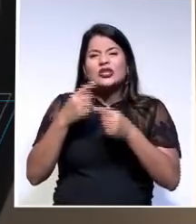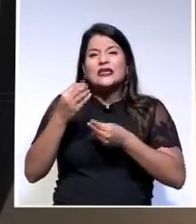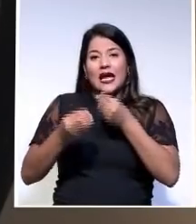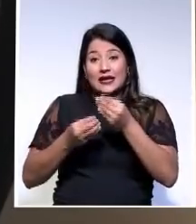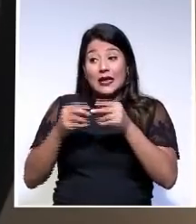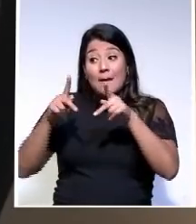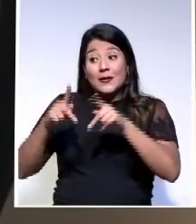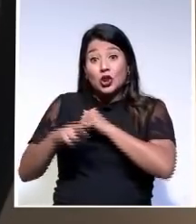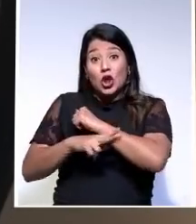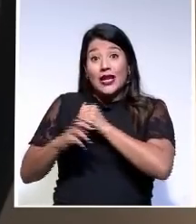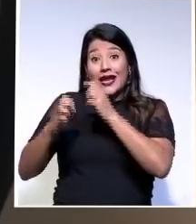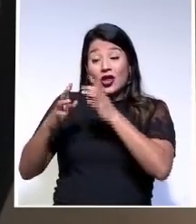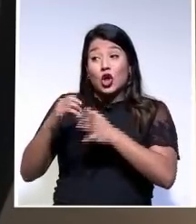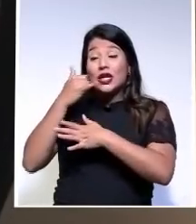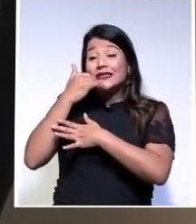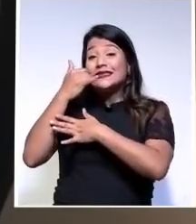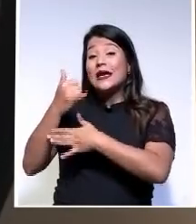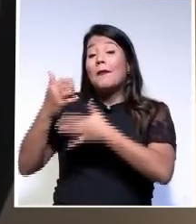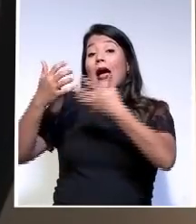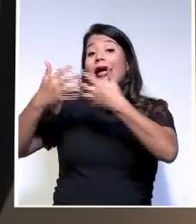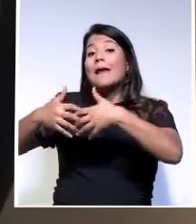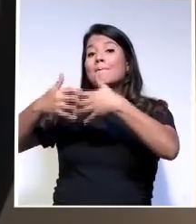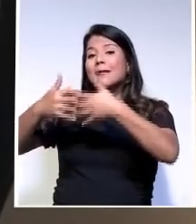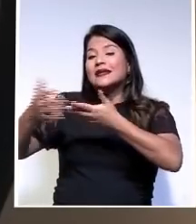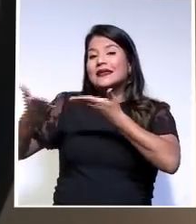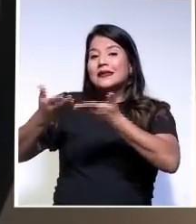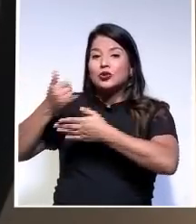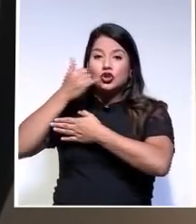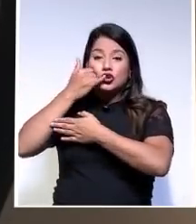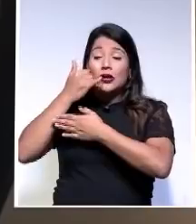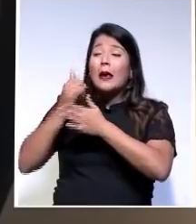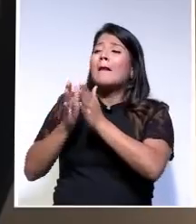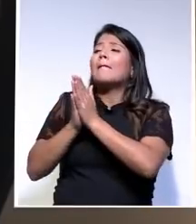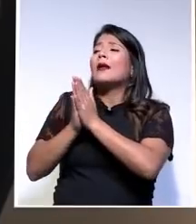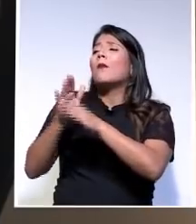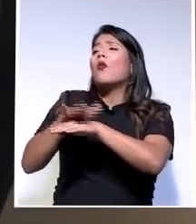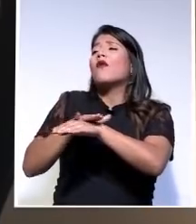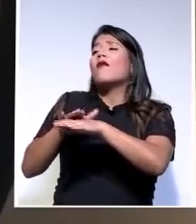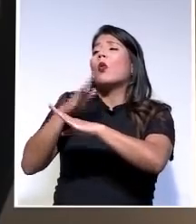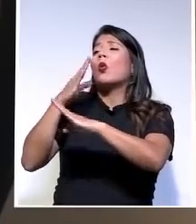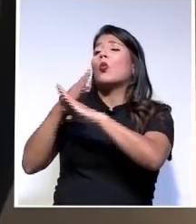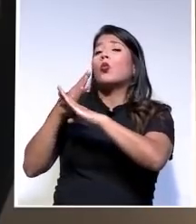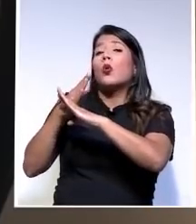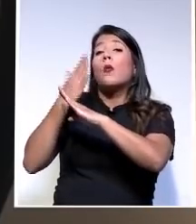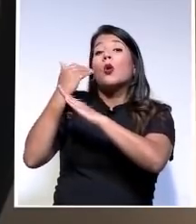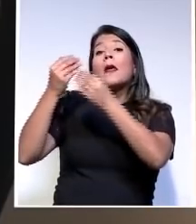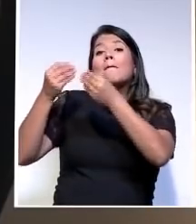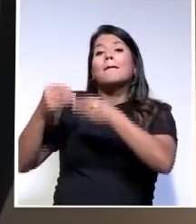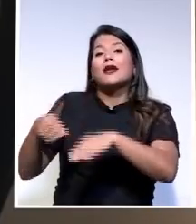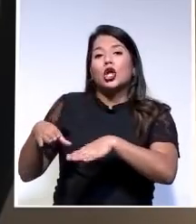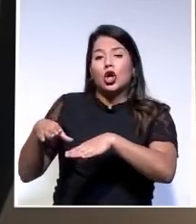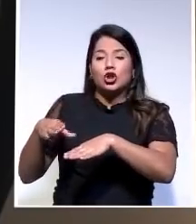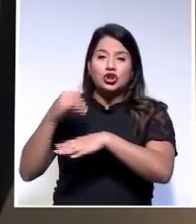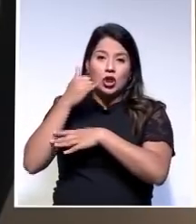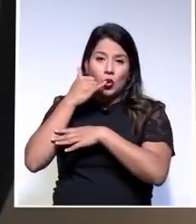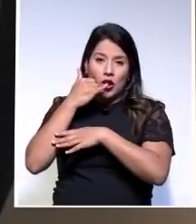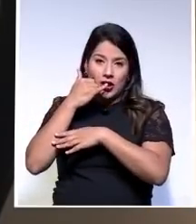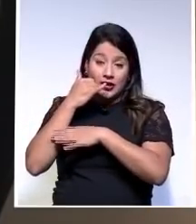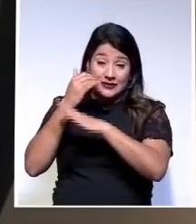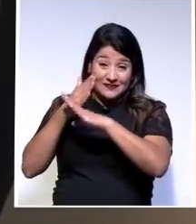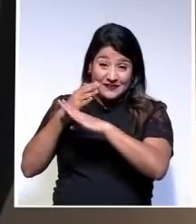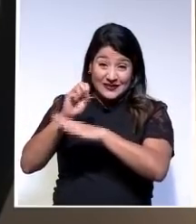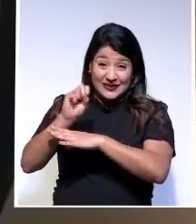servicios telefónicos y decirle que necesitan que bloqueen la tarjeta SIM porque perdieron su celular. Posteriormente, una vez